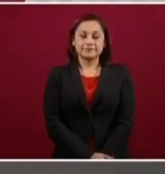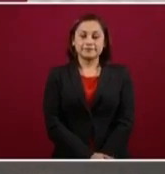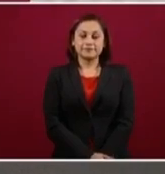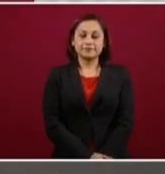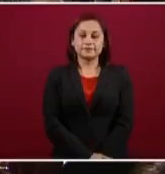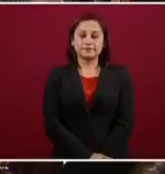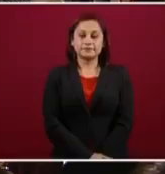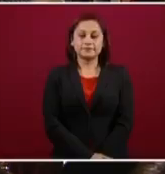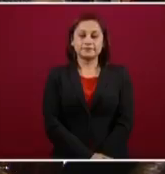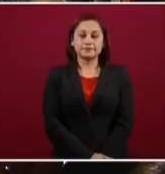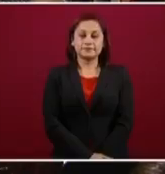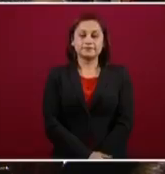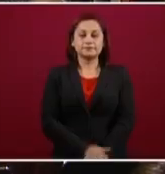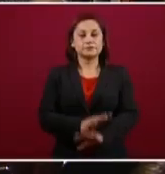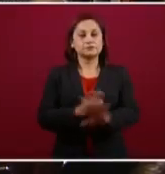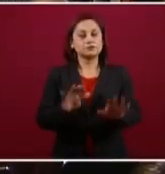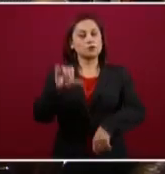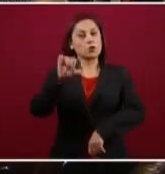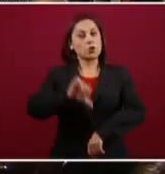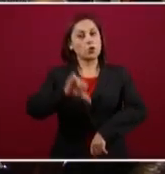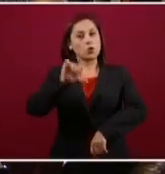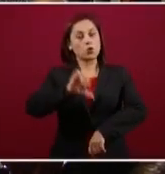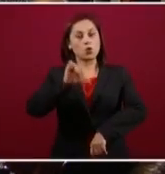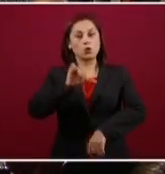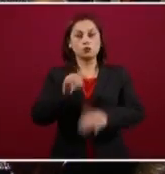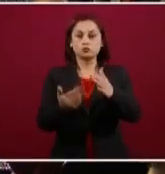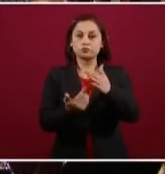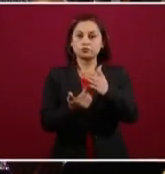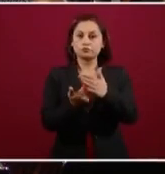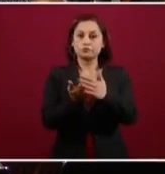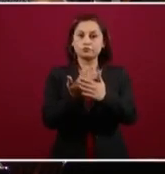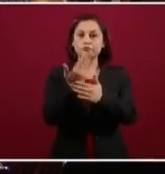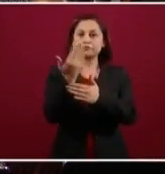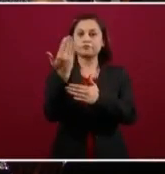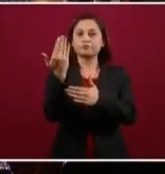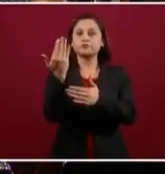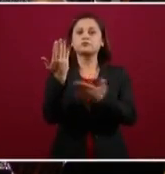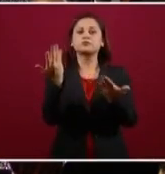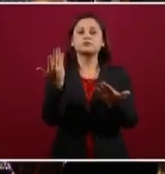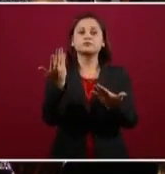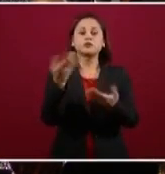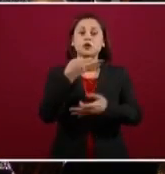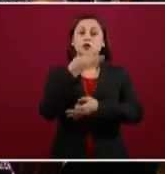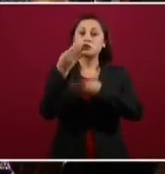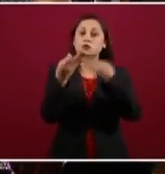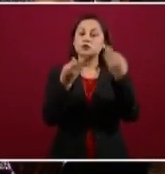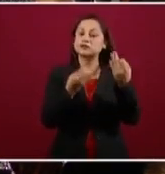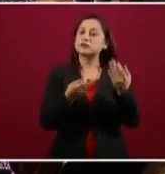Bueno, pues amanecemos con una buena noticia.